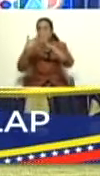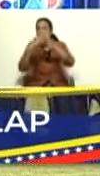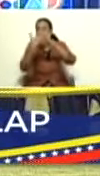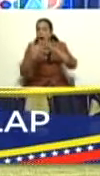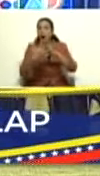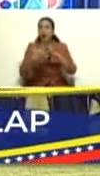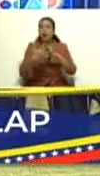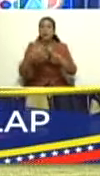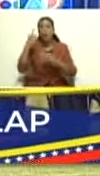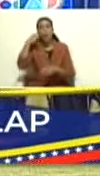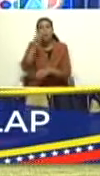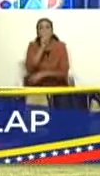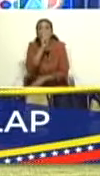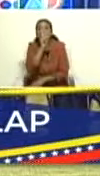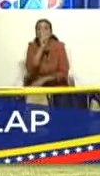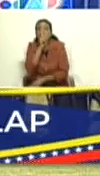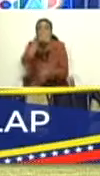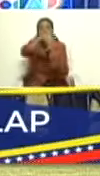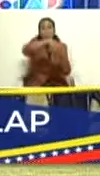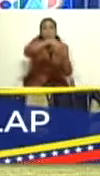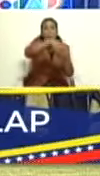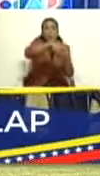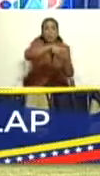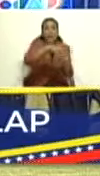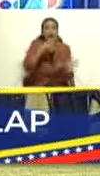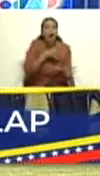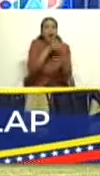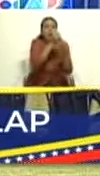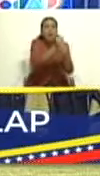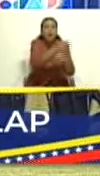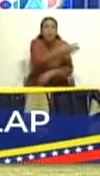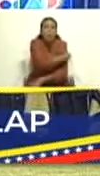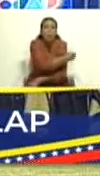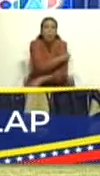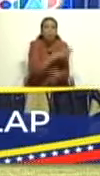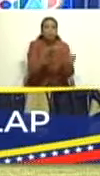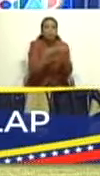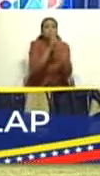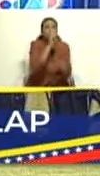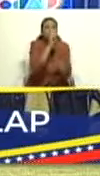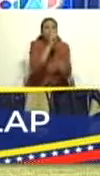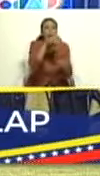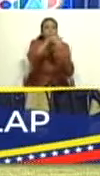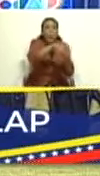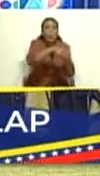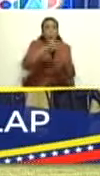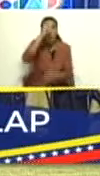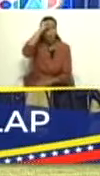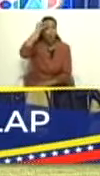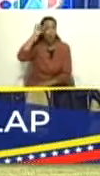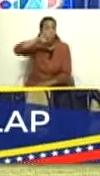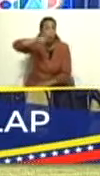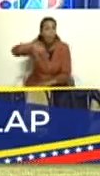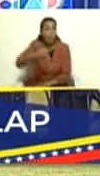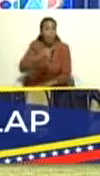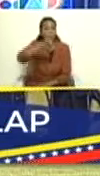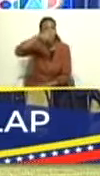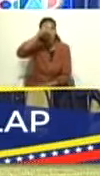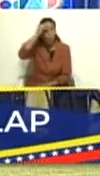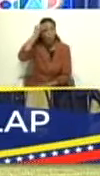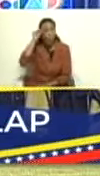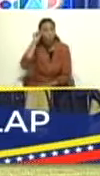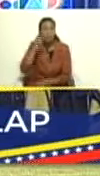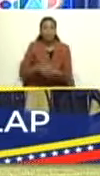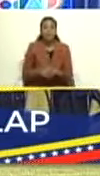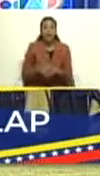que a la calladita salieron a votar creyendo que de verdad Julio Borges,